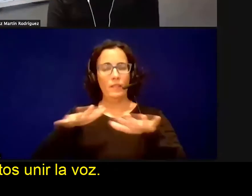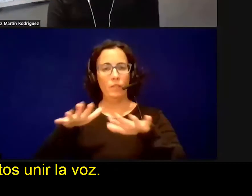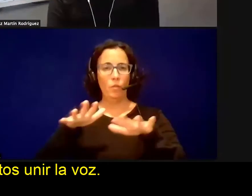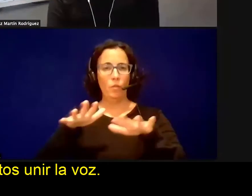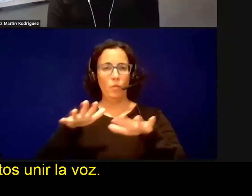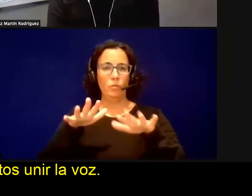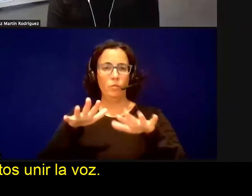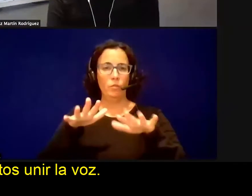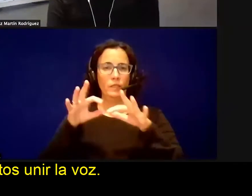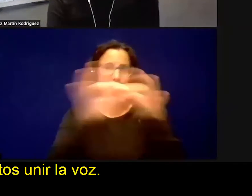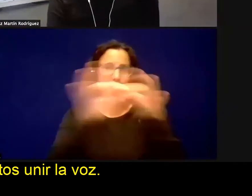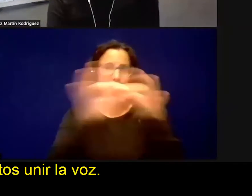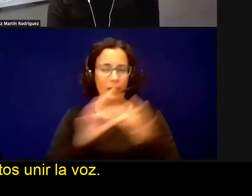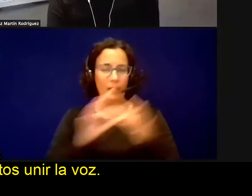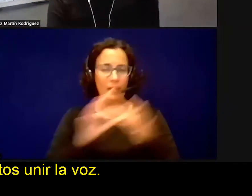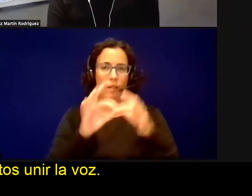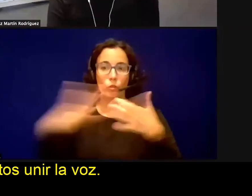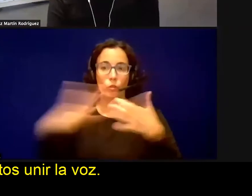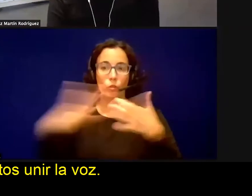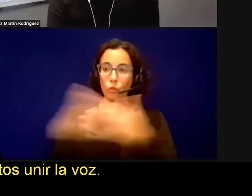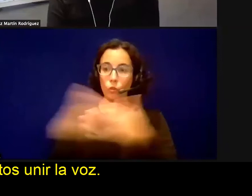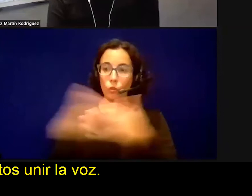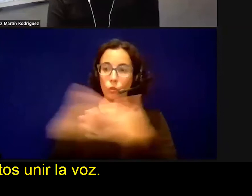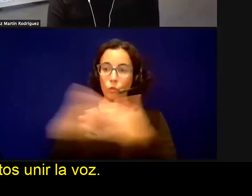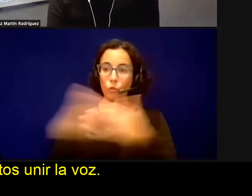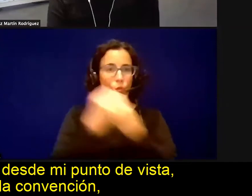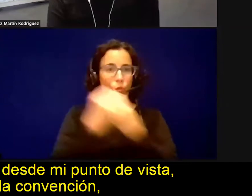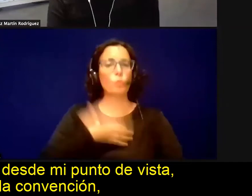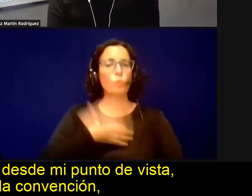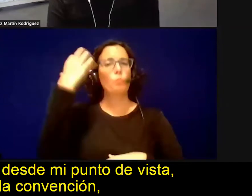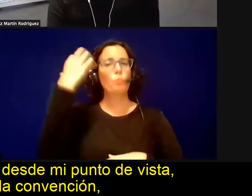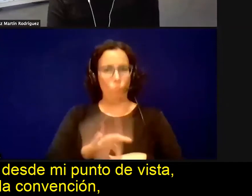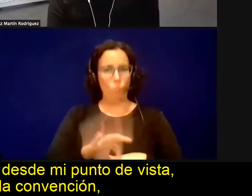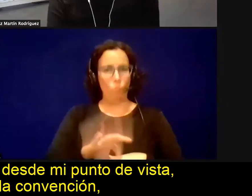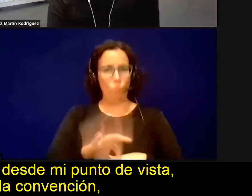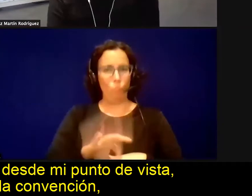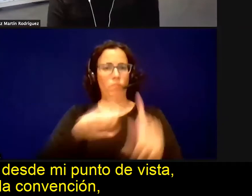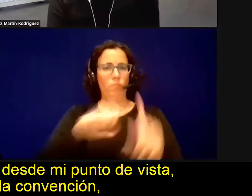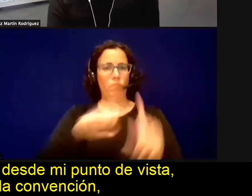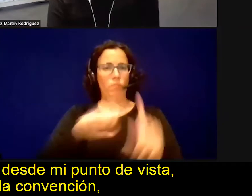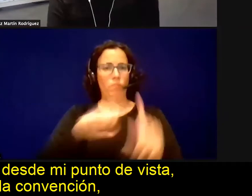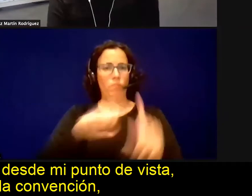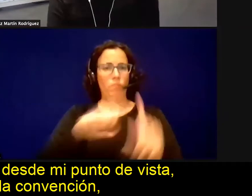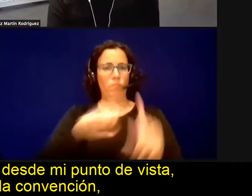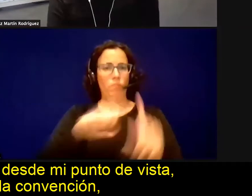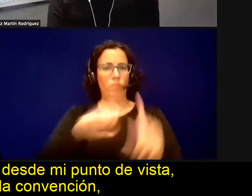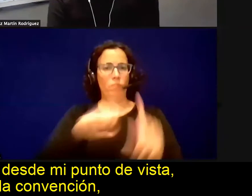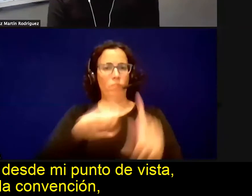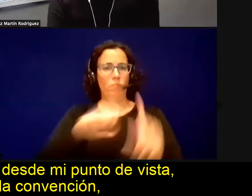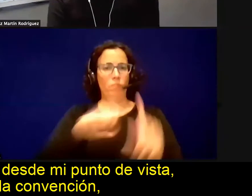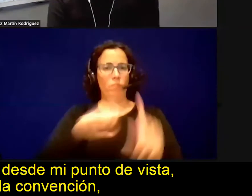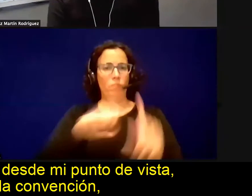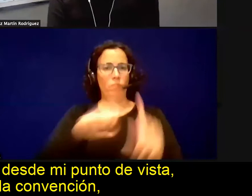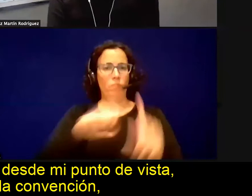todos juntos unir la voz. Y lo que estoy diciendo es que desde mi punto de vista, que hemos ya